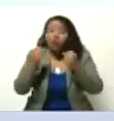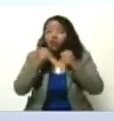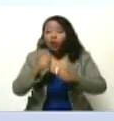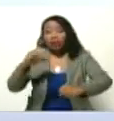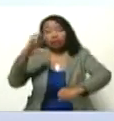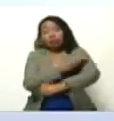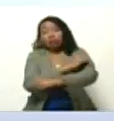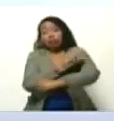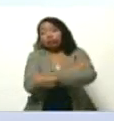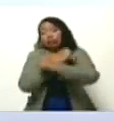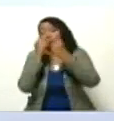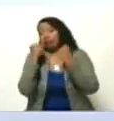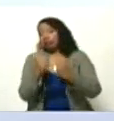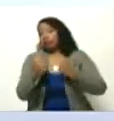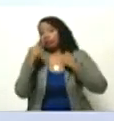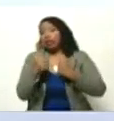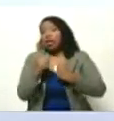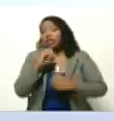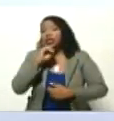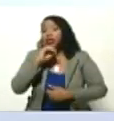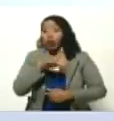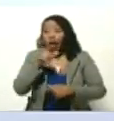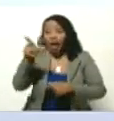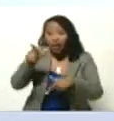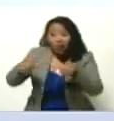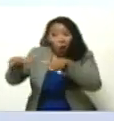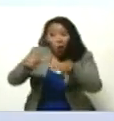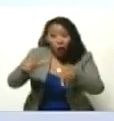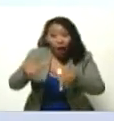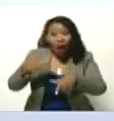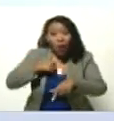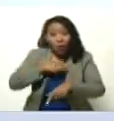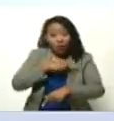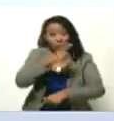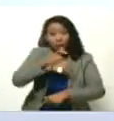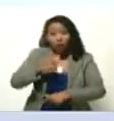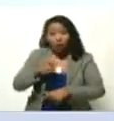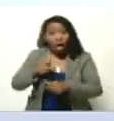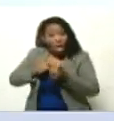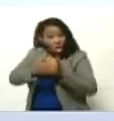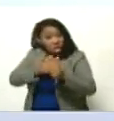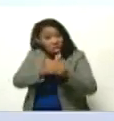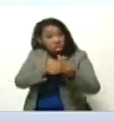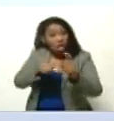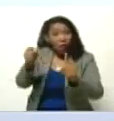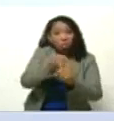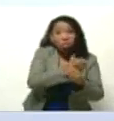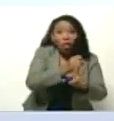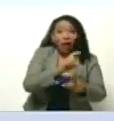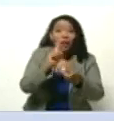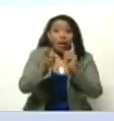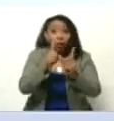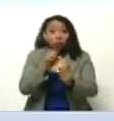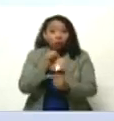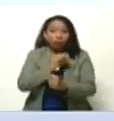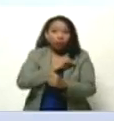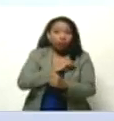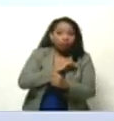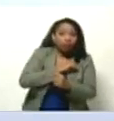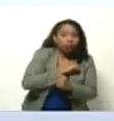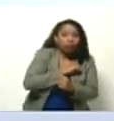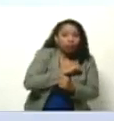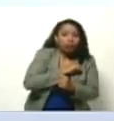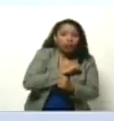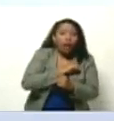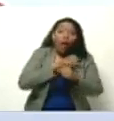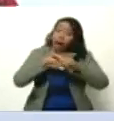y históricamente en esos sectores a nuestra gente las persiguen y ha habido miedos. Es distinto